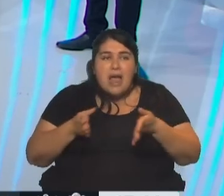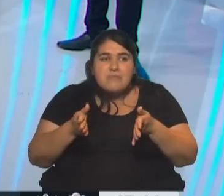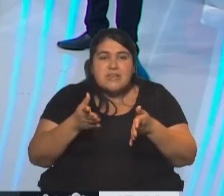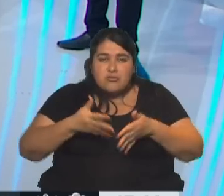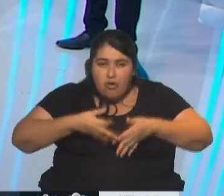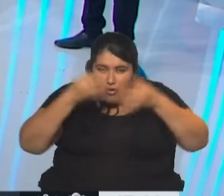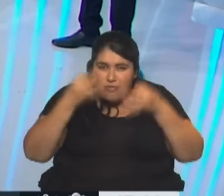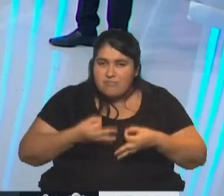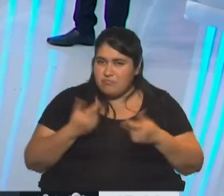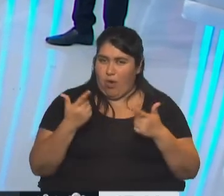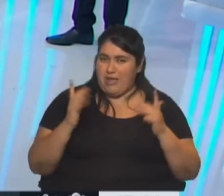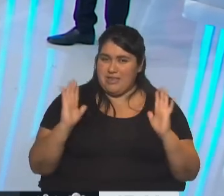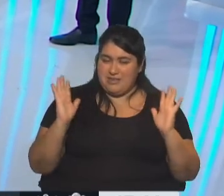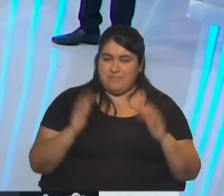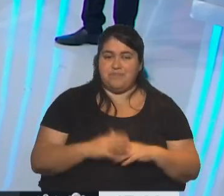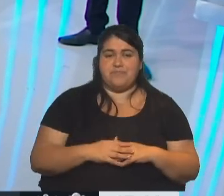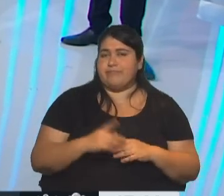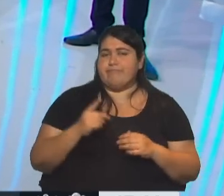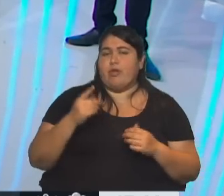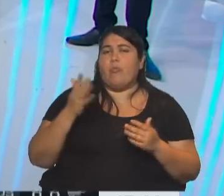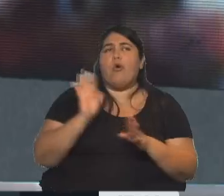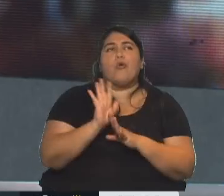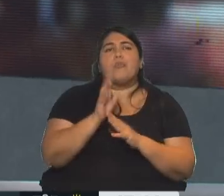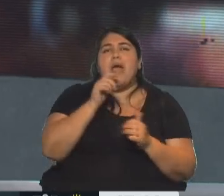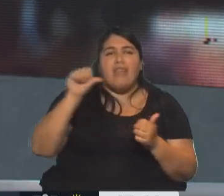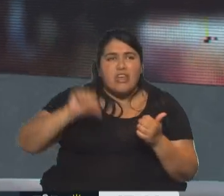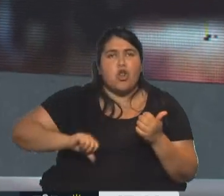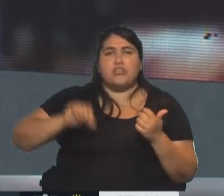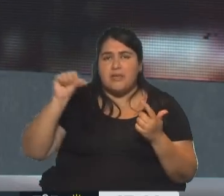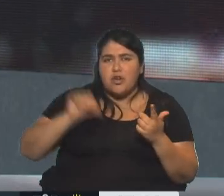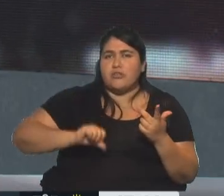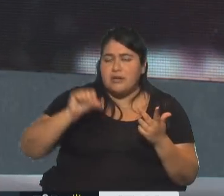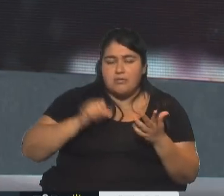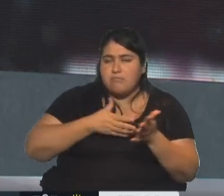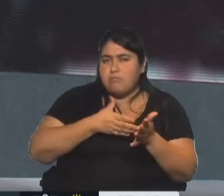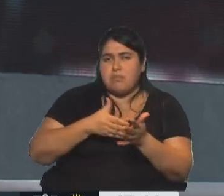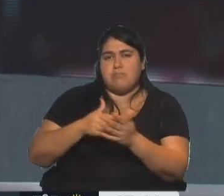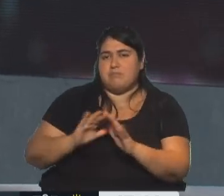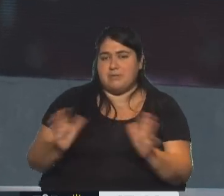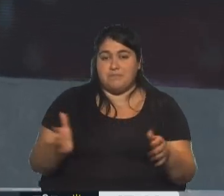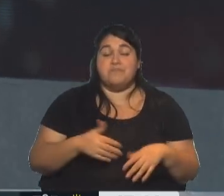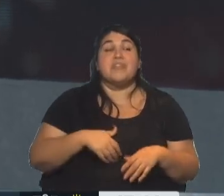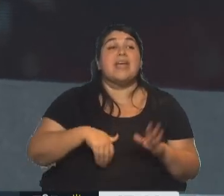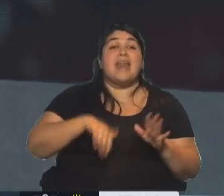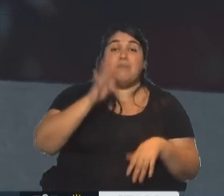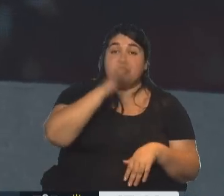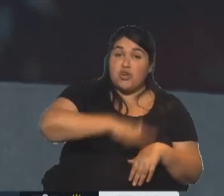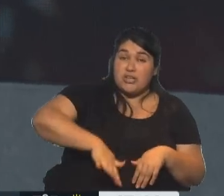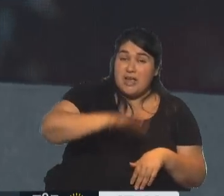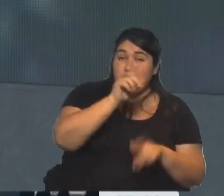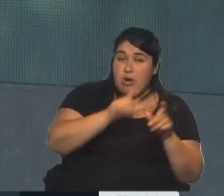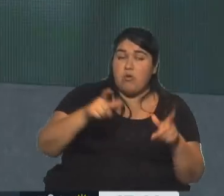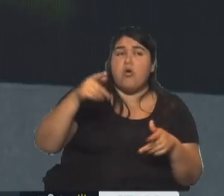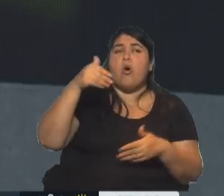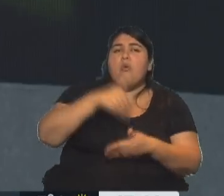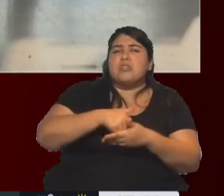ya lo hemos debatido en otros momentos. Sí, derrota tras derrota. A ver, ¿qué explica esta paradoja que básicamente los chilenos votaron mayoritariamente